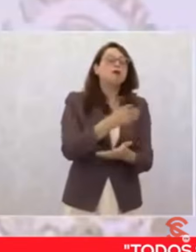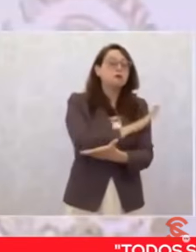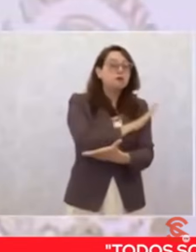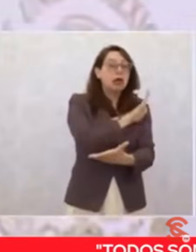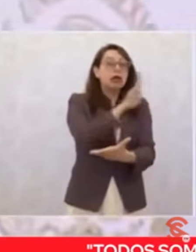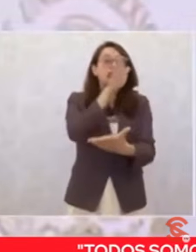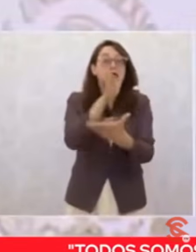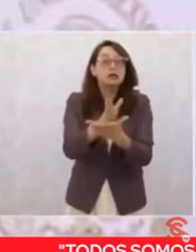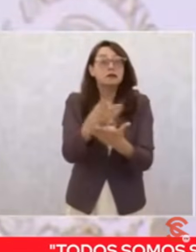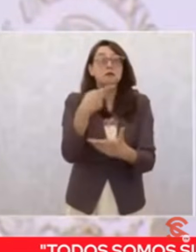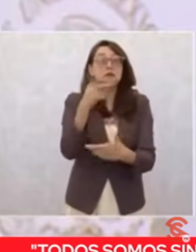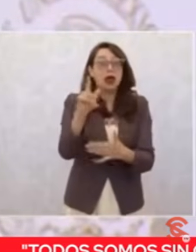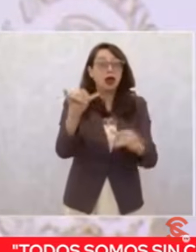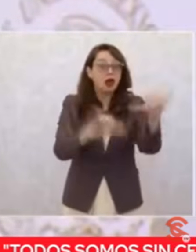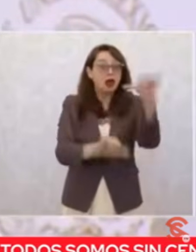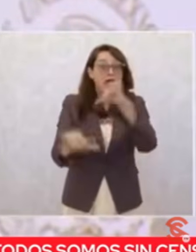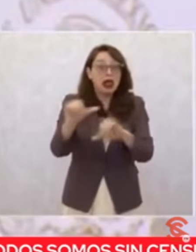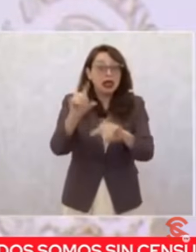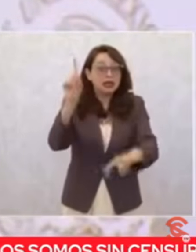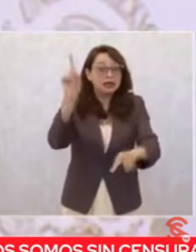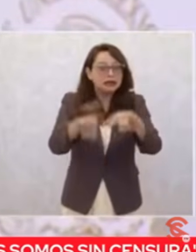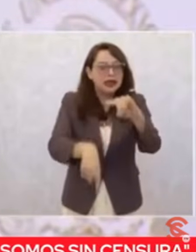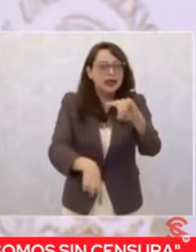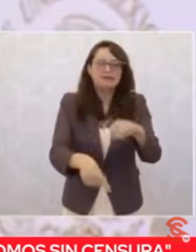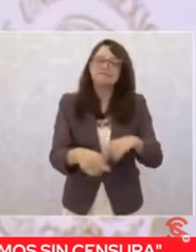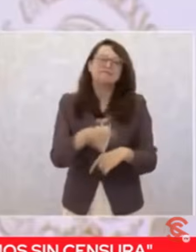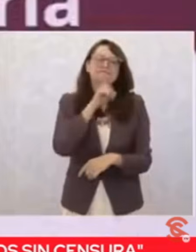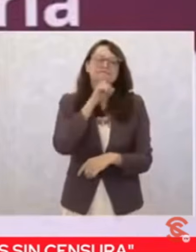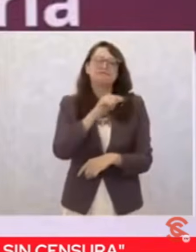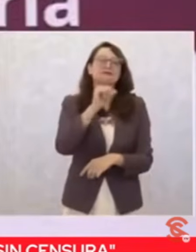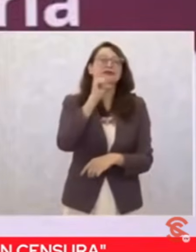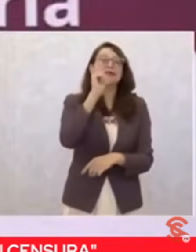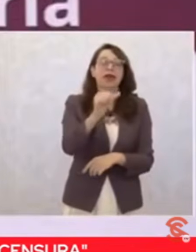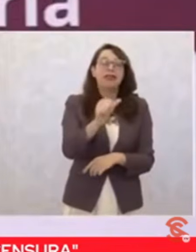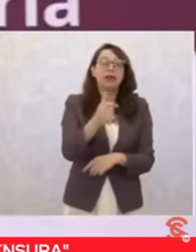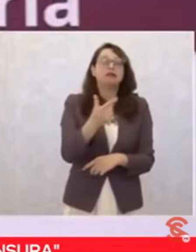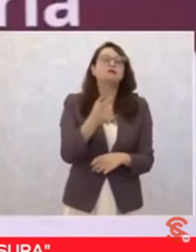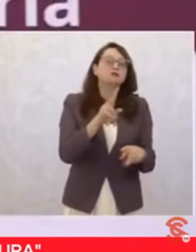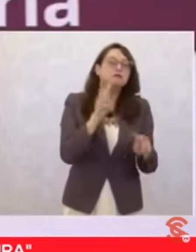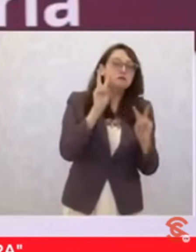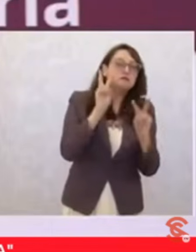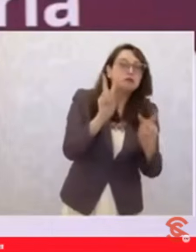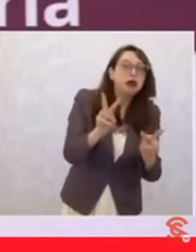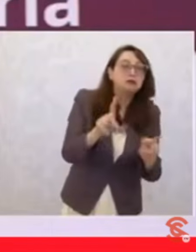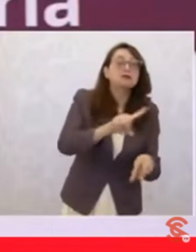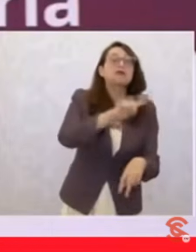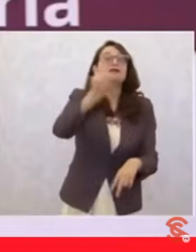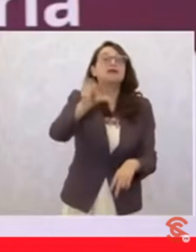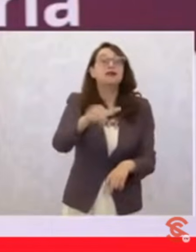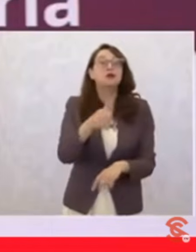desmantelamiento corrió por parte de la Fiscalía General de la República.